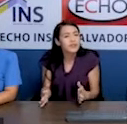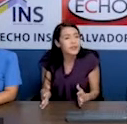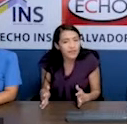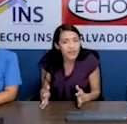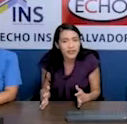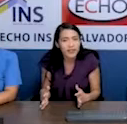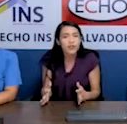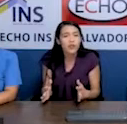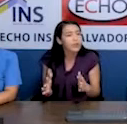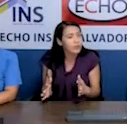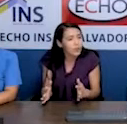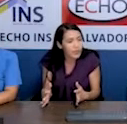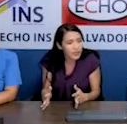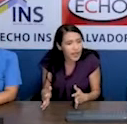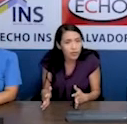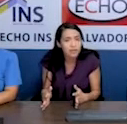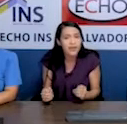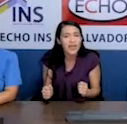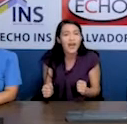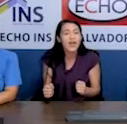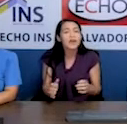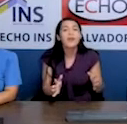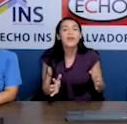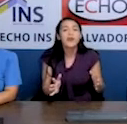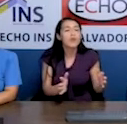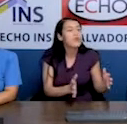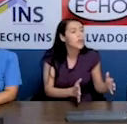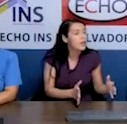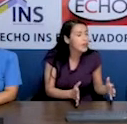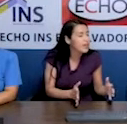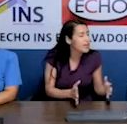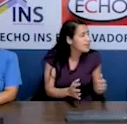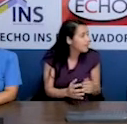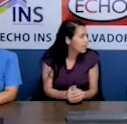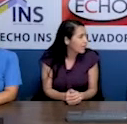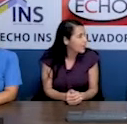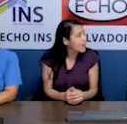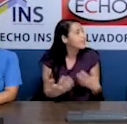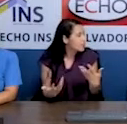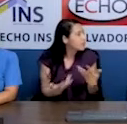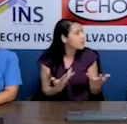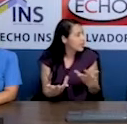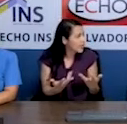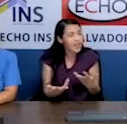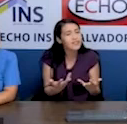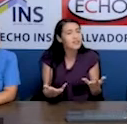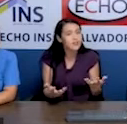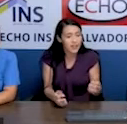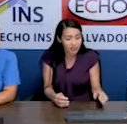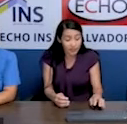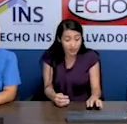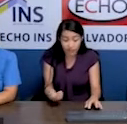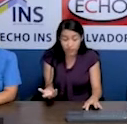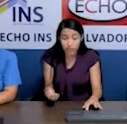ello, paciente diabético con neuropatía compleja, pero con un cuadro de dengue severo. Esas son nuestras realidades